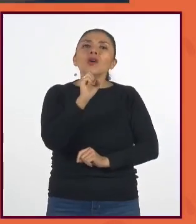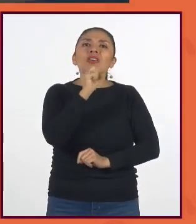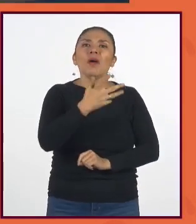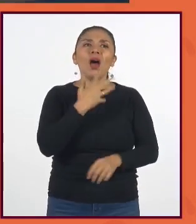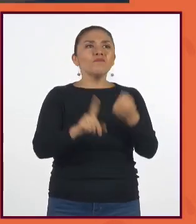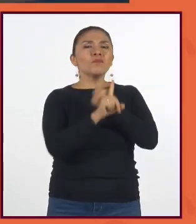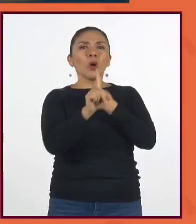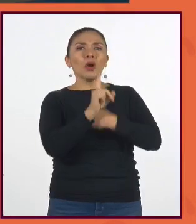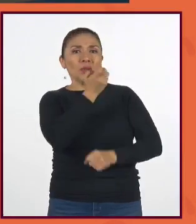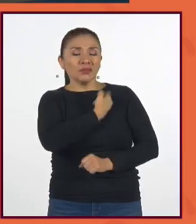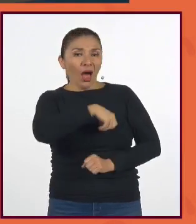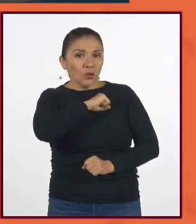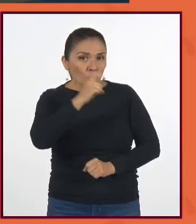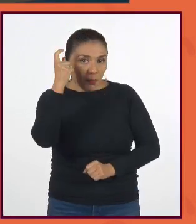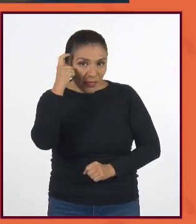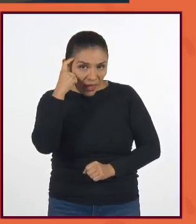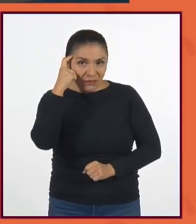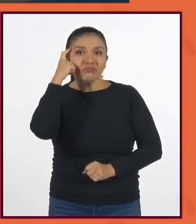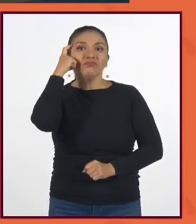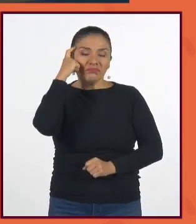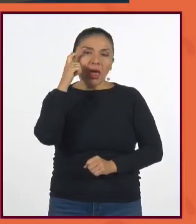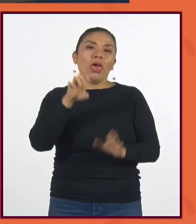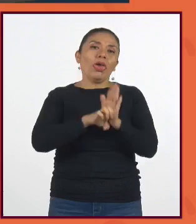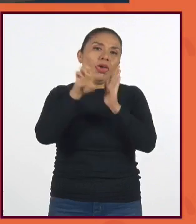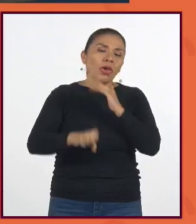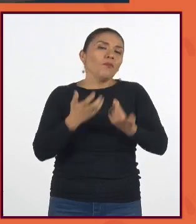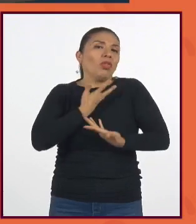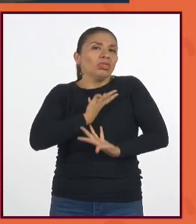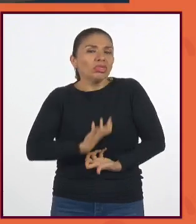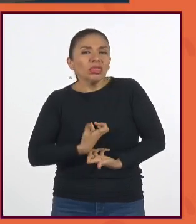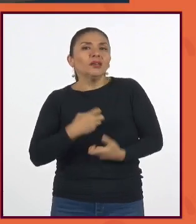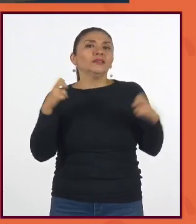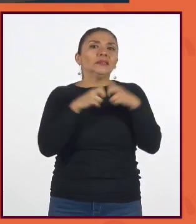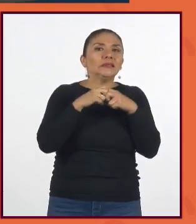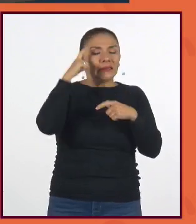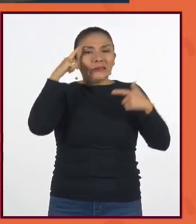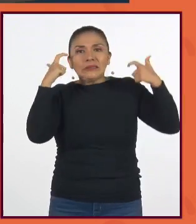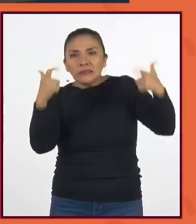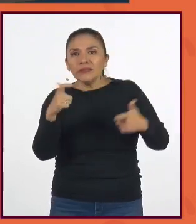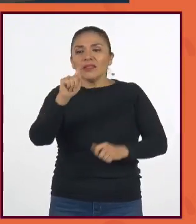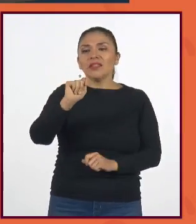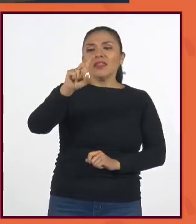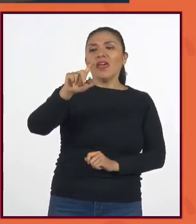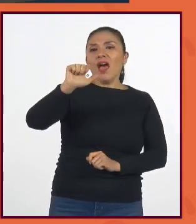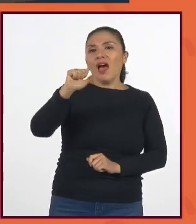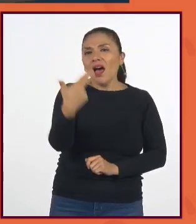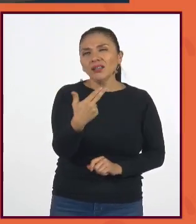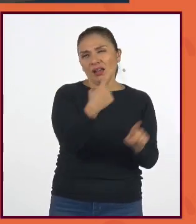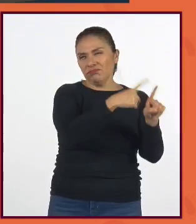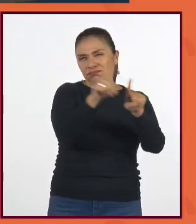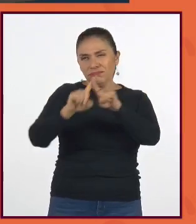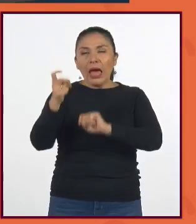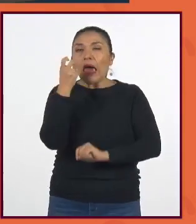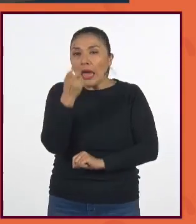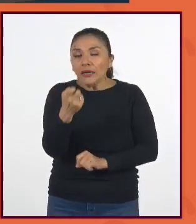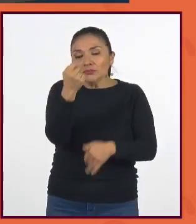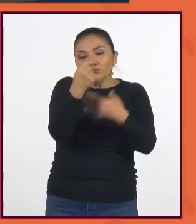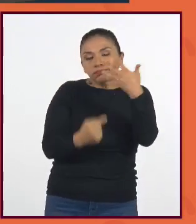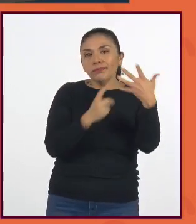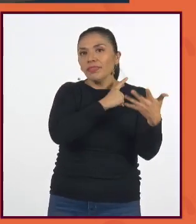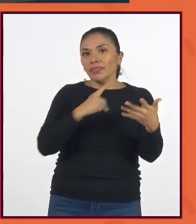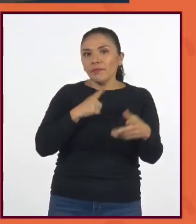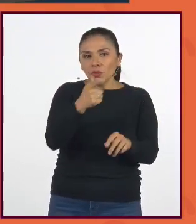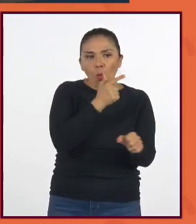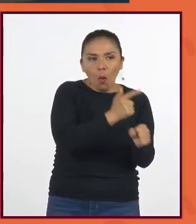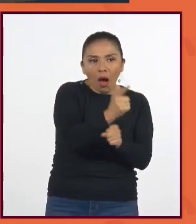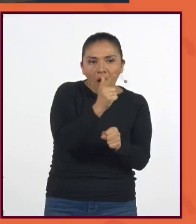de salud mental, como depresión, ansiedad, trastorno por déficit de atención e hiperactividad. Entonces son factores que debemos ir